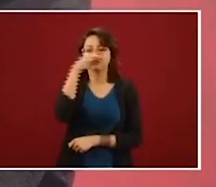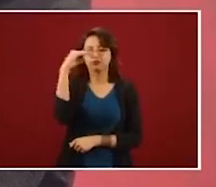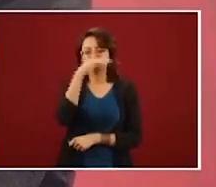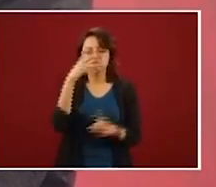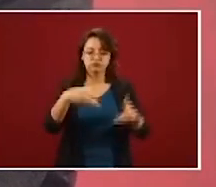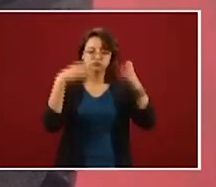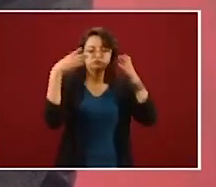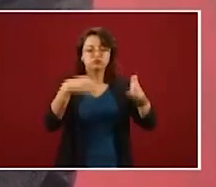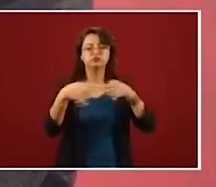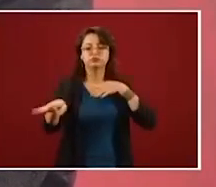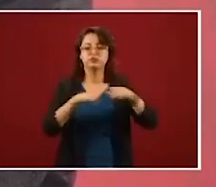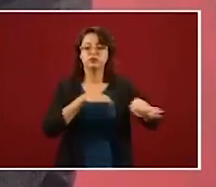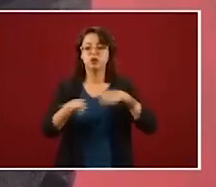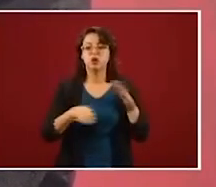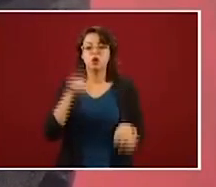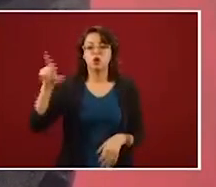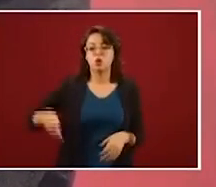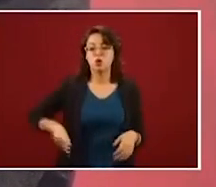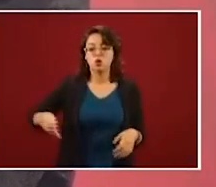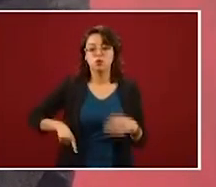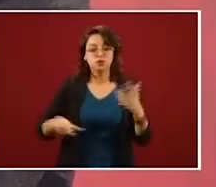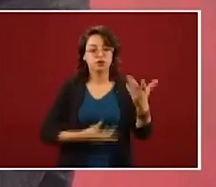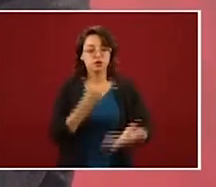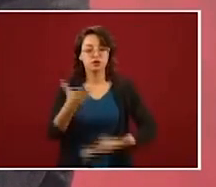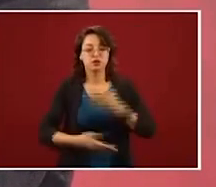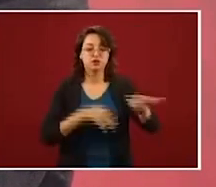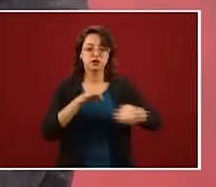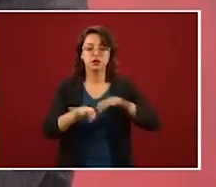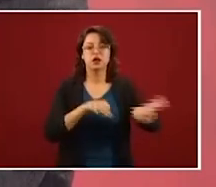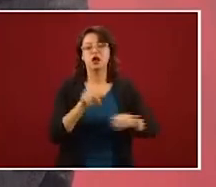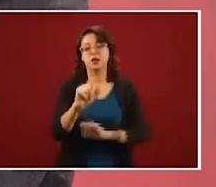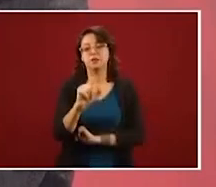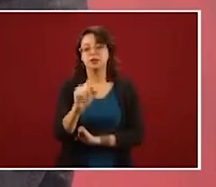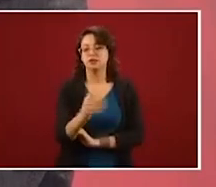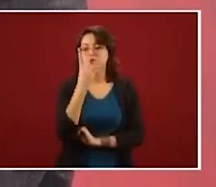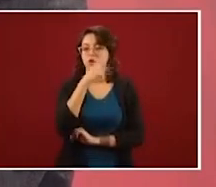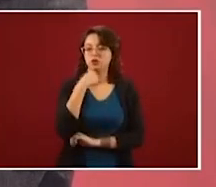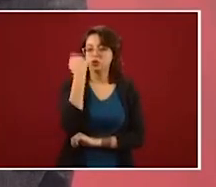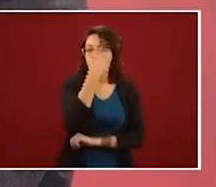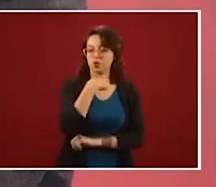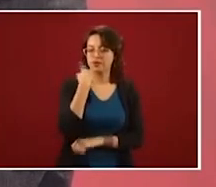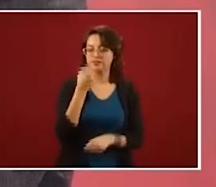dijimos, los servidores públicos las 24 horas.